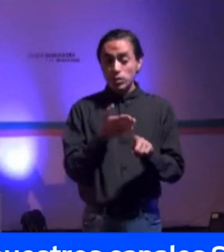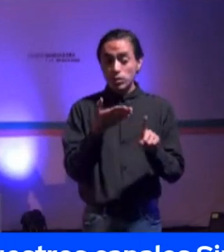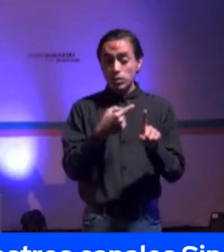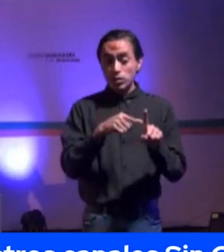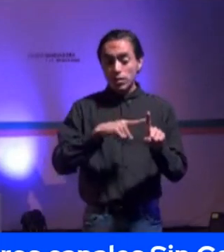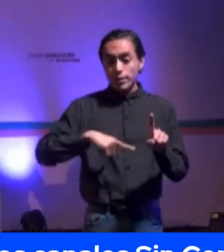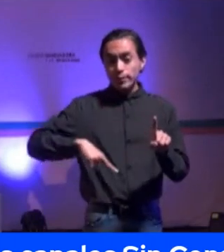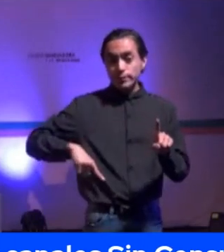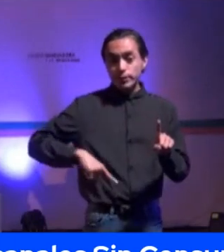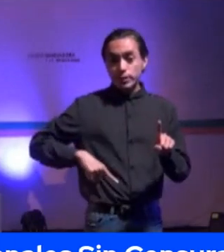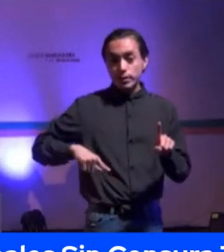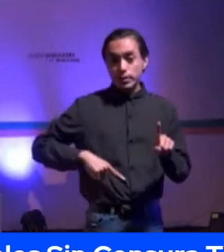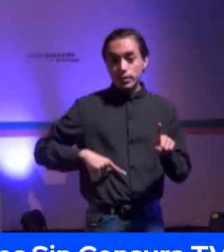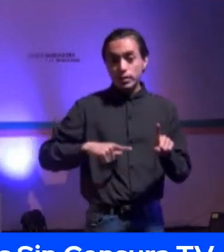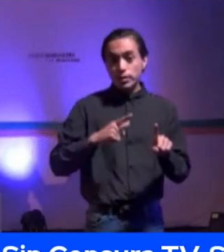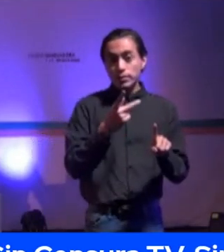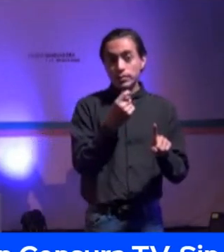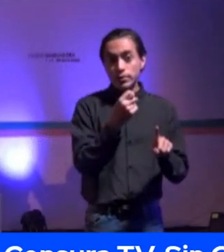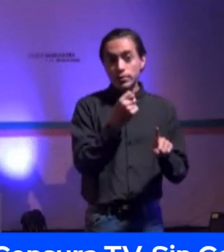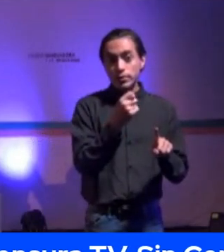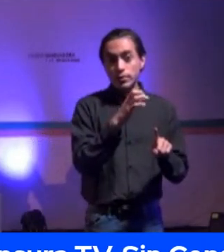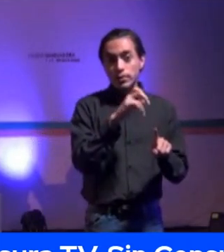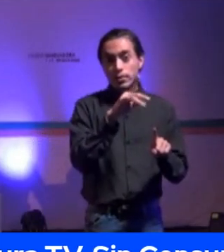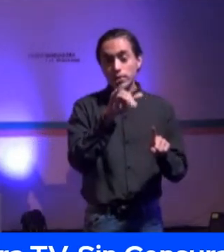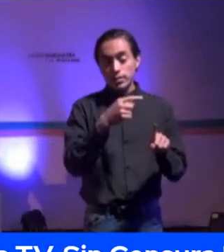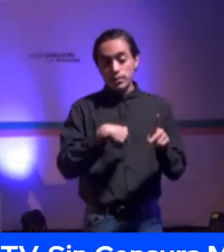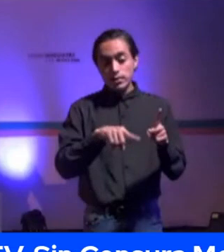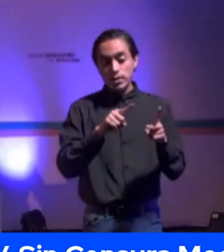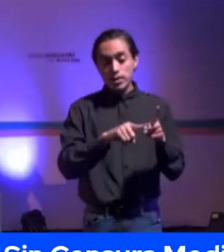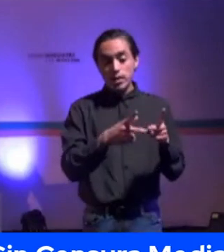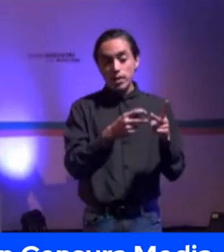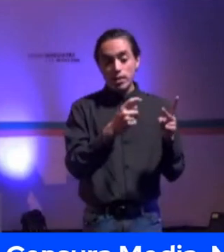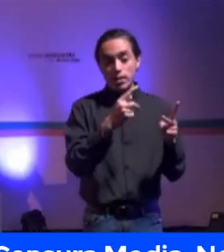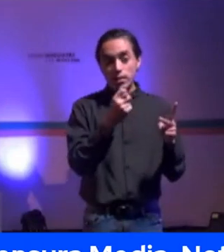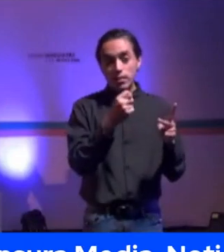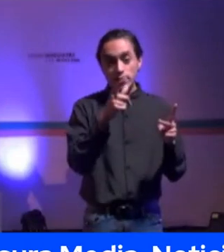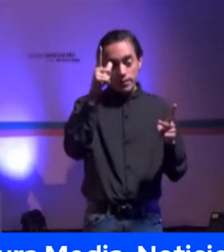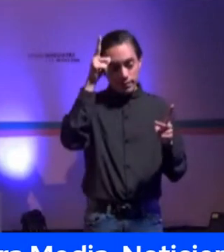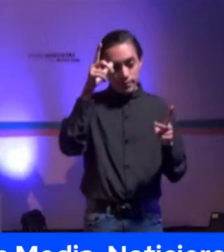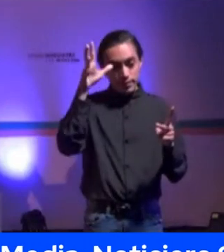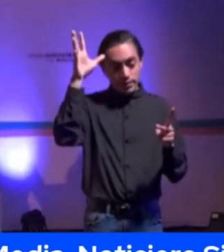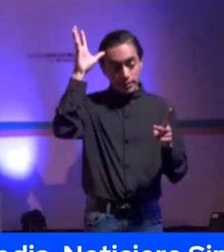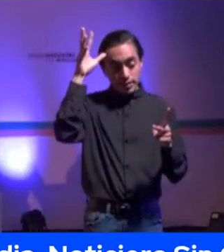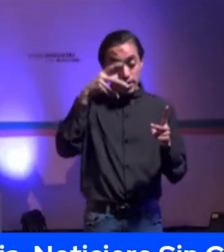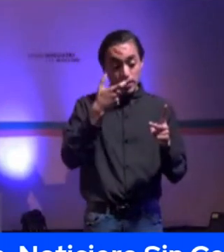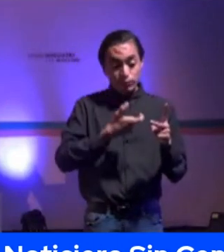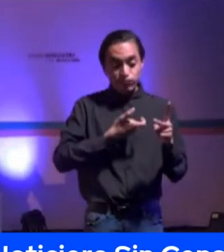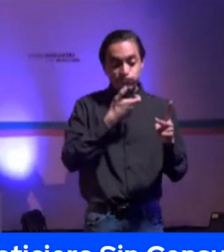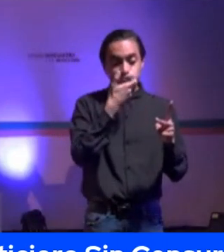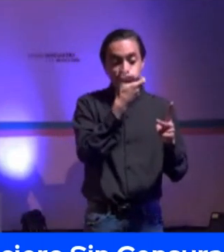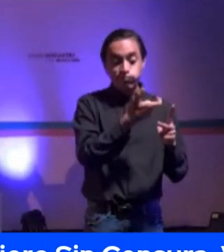A Televisa y TV Azteca le dan mucho dinero, cosa que no tiene que ser ya, ¿no?